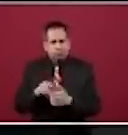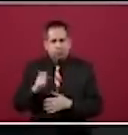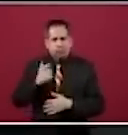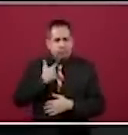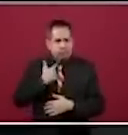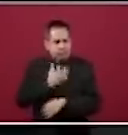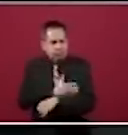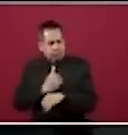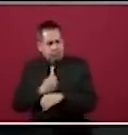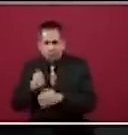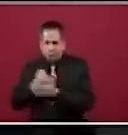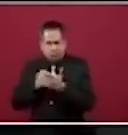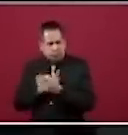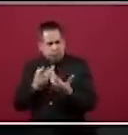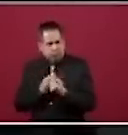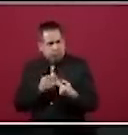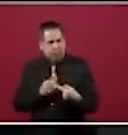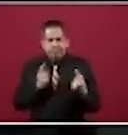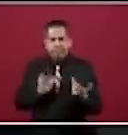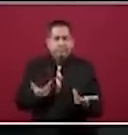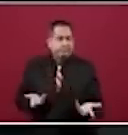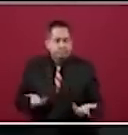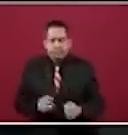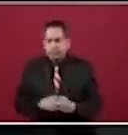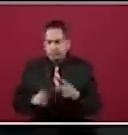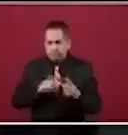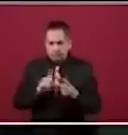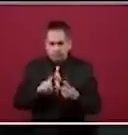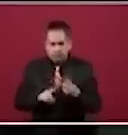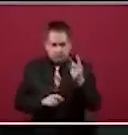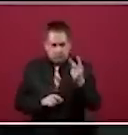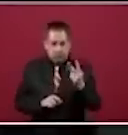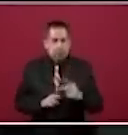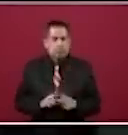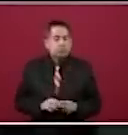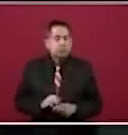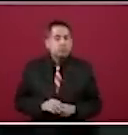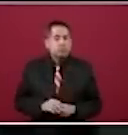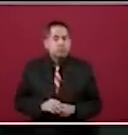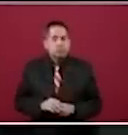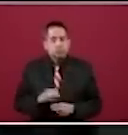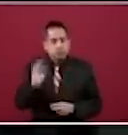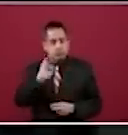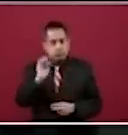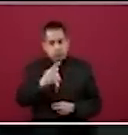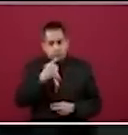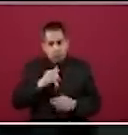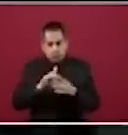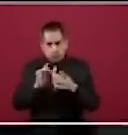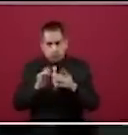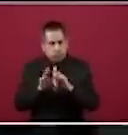excompañeros de lucha, verdad? La segunda, si nos puede hablar un poco o actualizar los